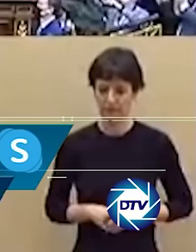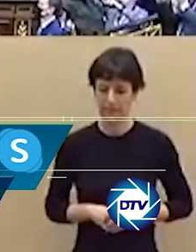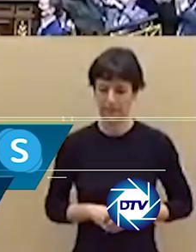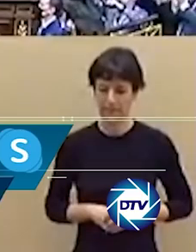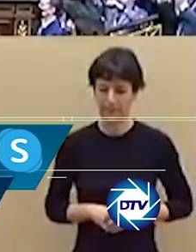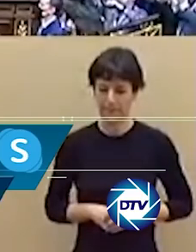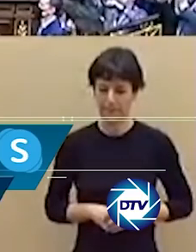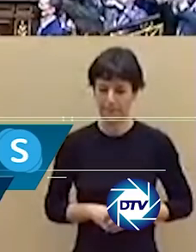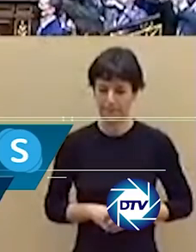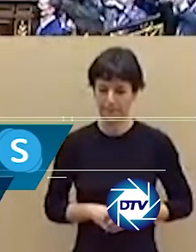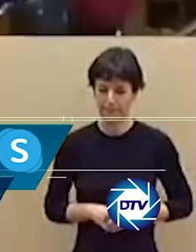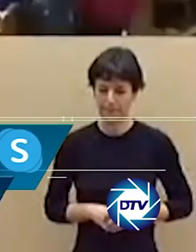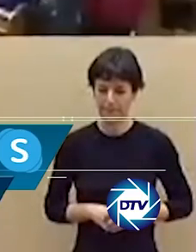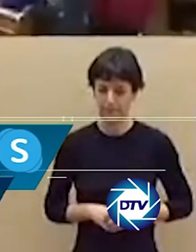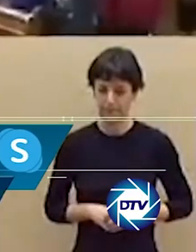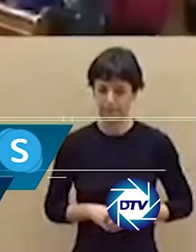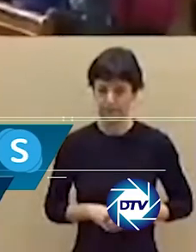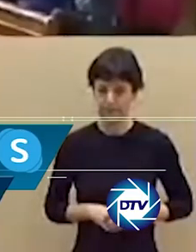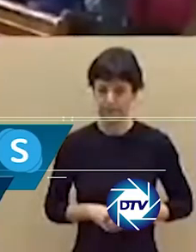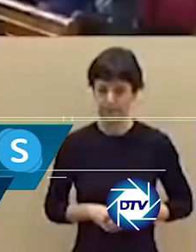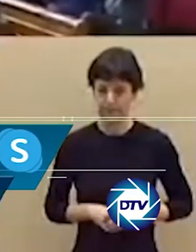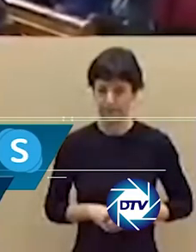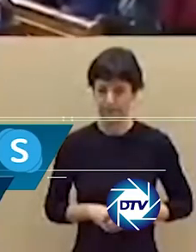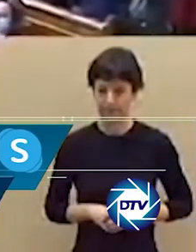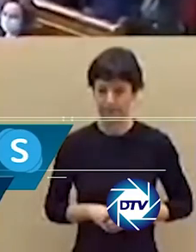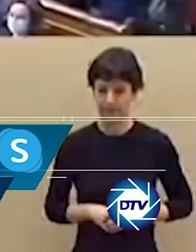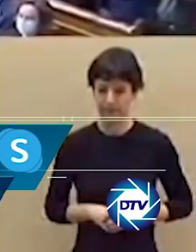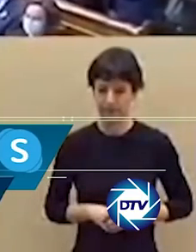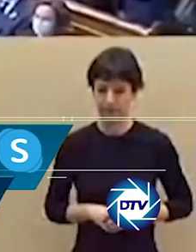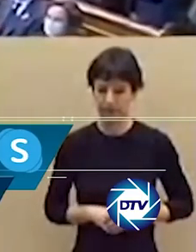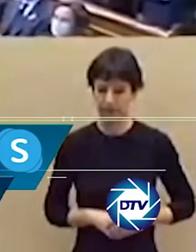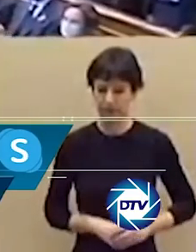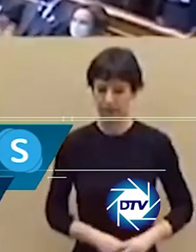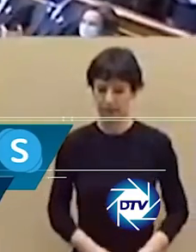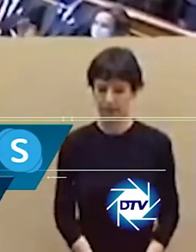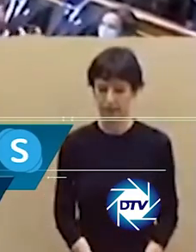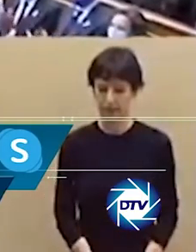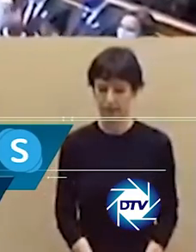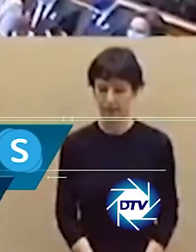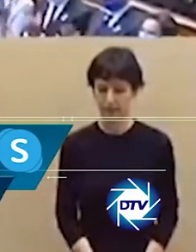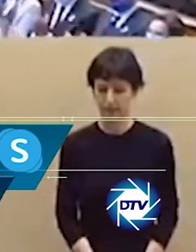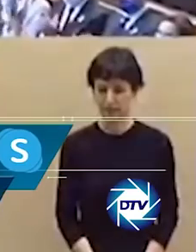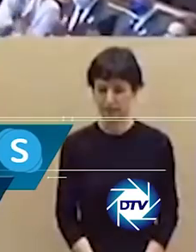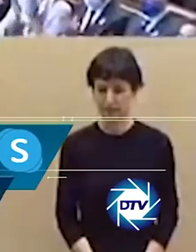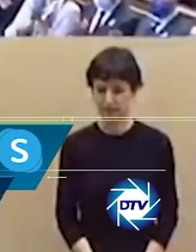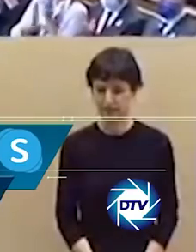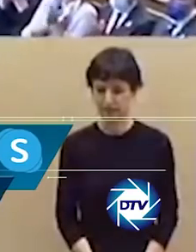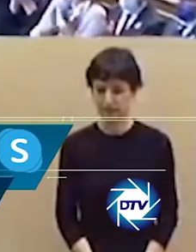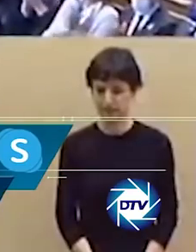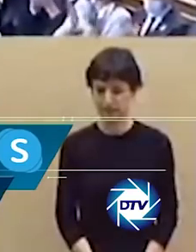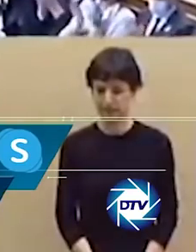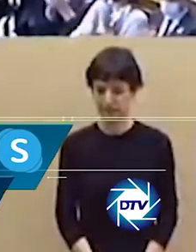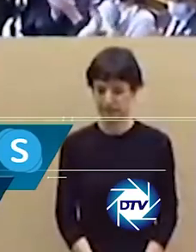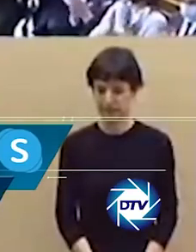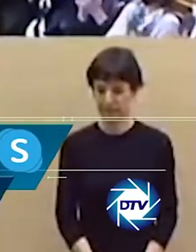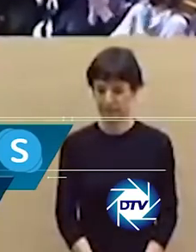en contra de todas las reglas y en contra de todos los tratados, en un pogromo ideológico que se está haciendo contra Hungría y Polonia, en un momento en que los dos